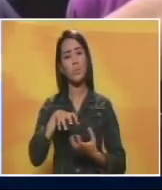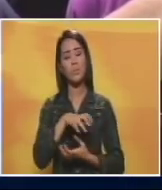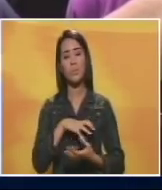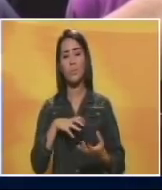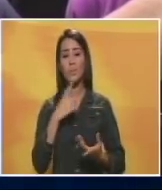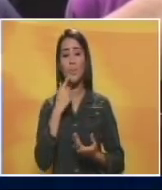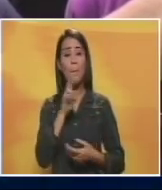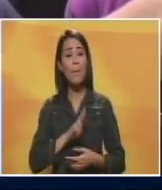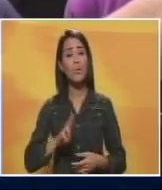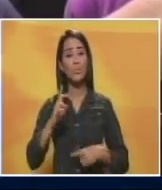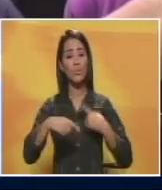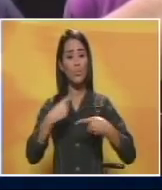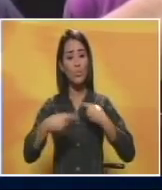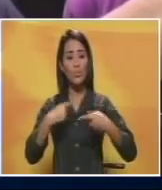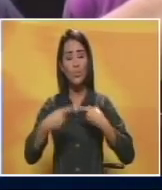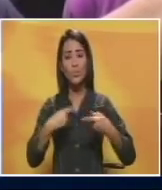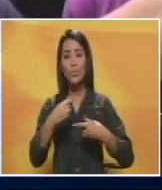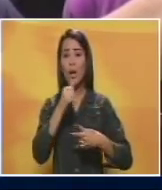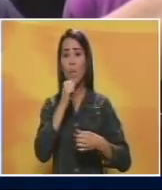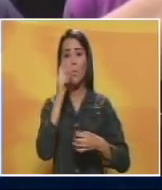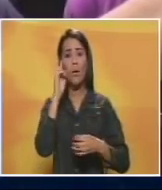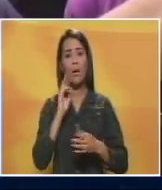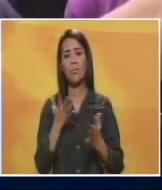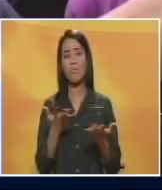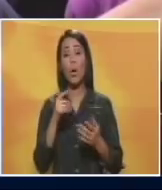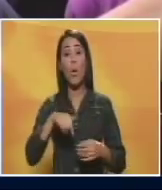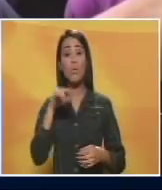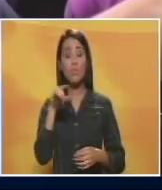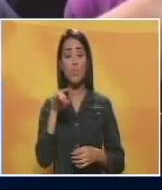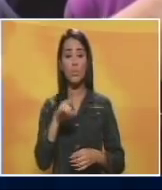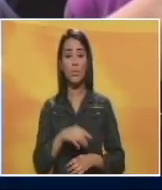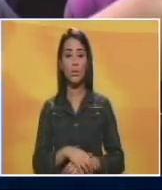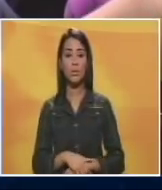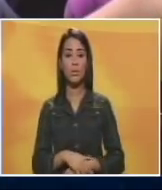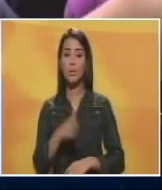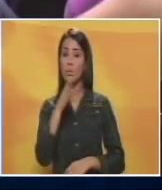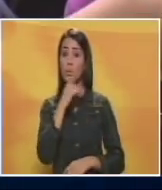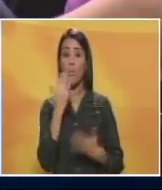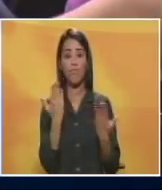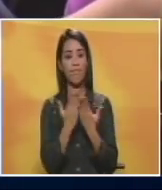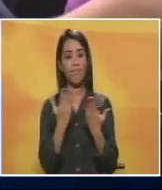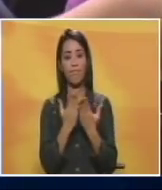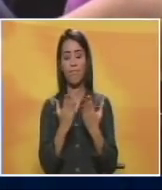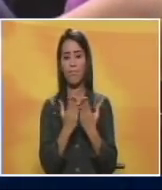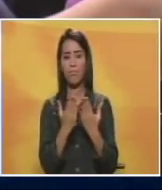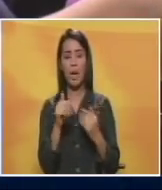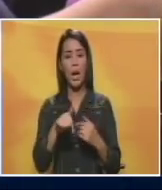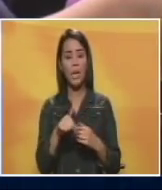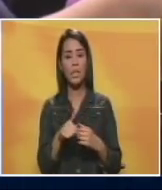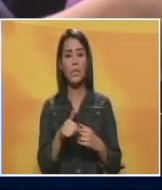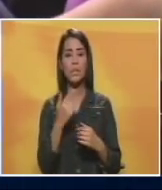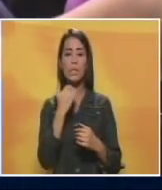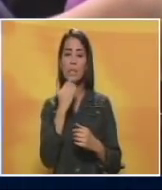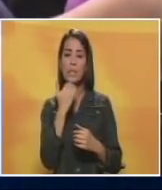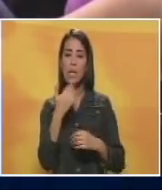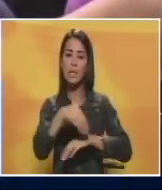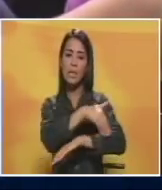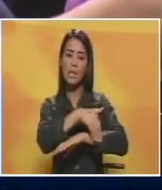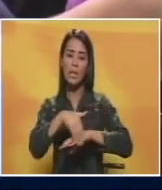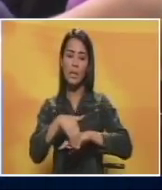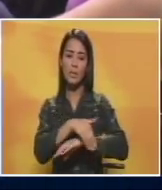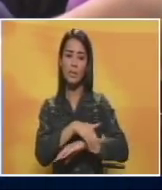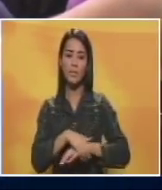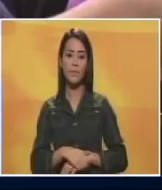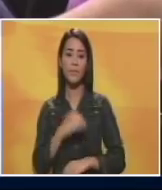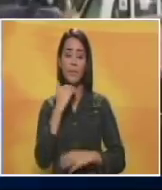el uso diario de nosotros. Inclusive hoy día lunes no hubo clases aquí en los colegios que están aquí cerca de la adyacencia de